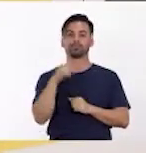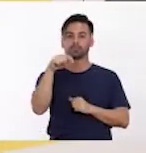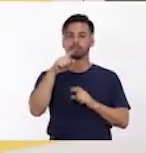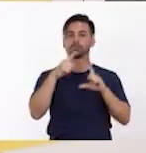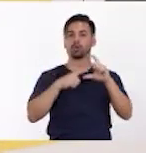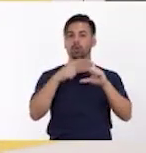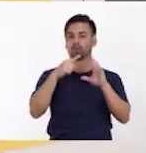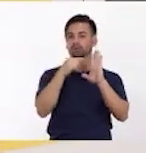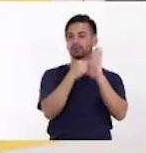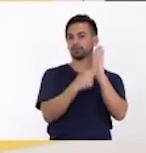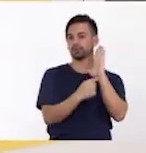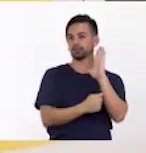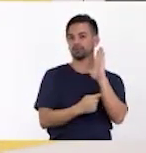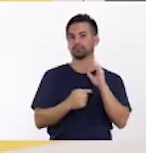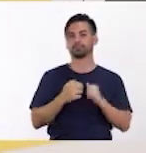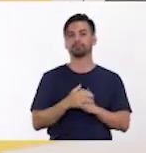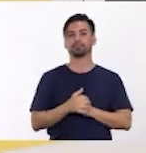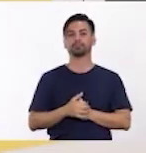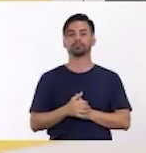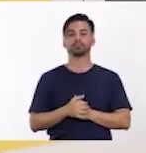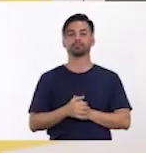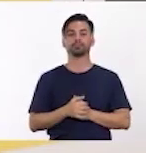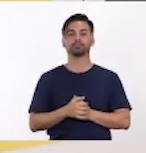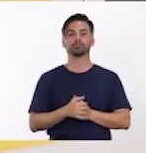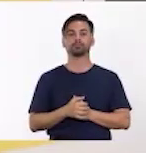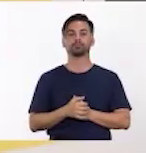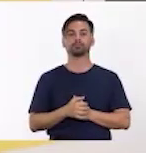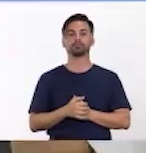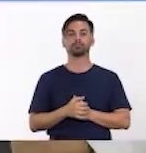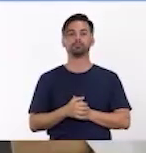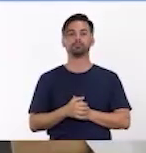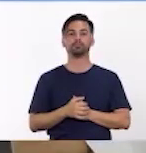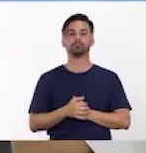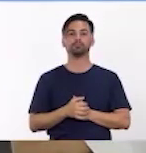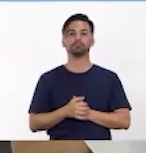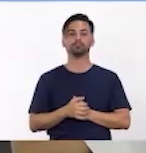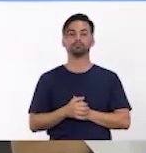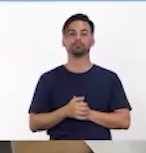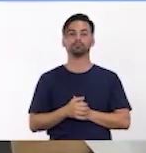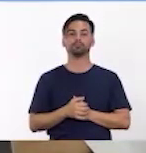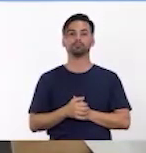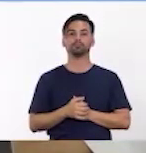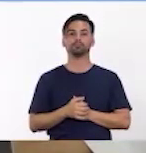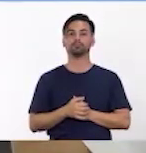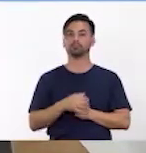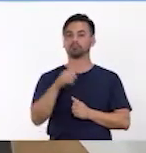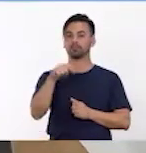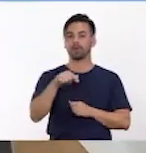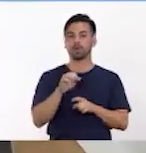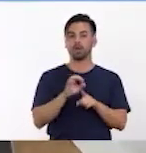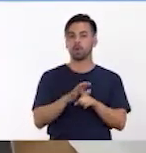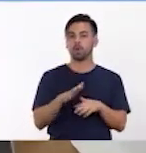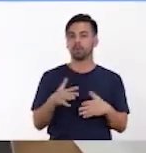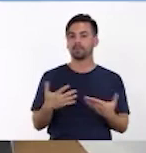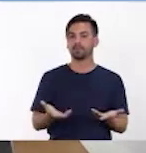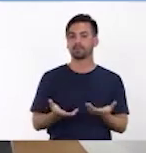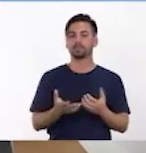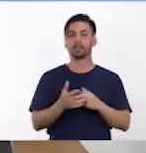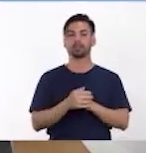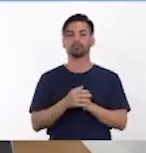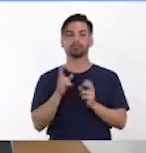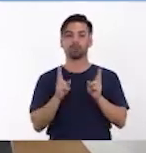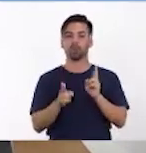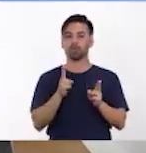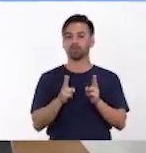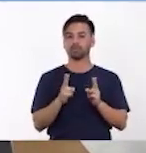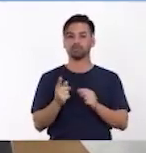estos elementos. De manera que vamos a comenzar con la